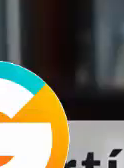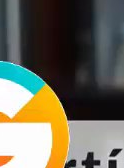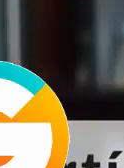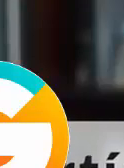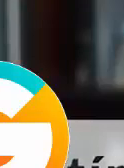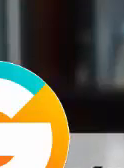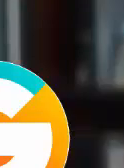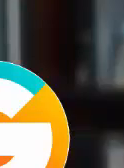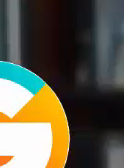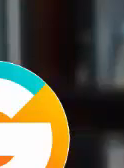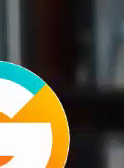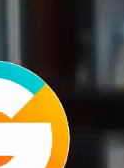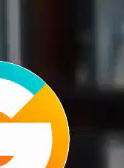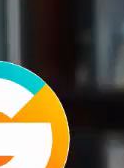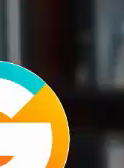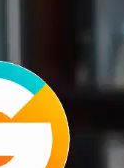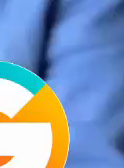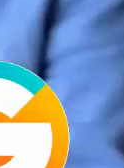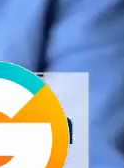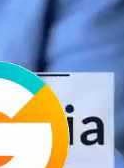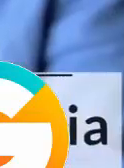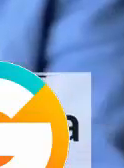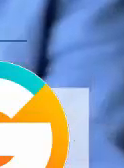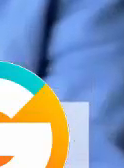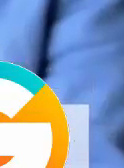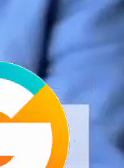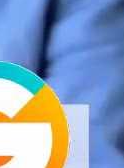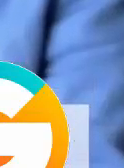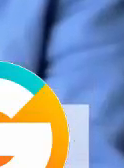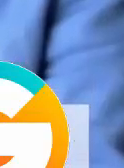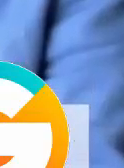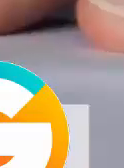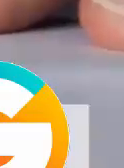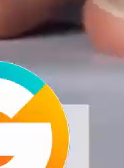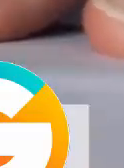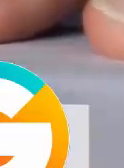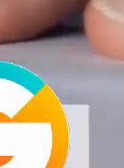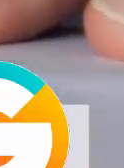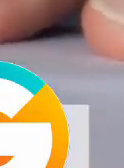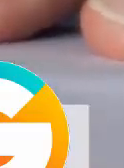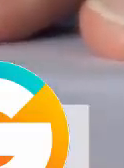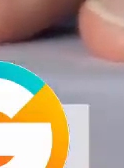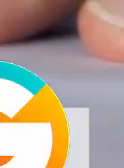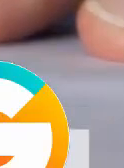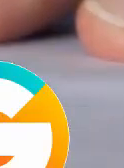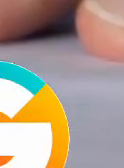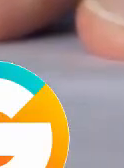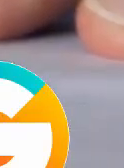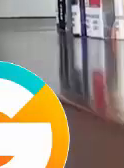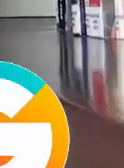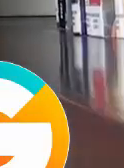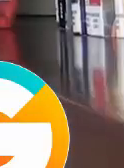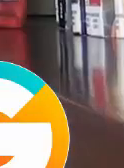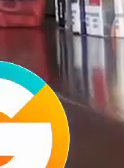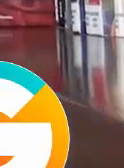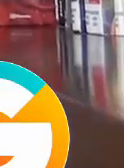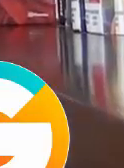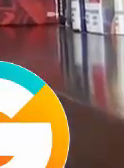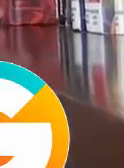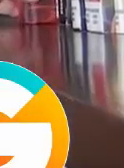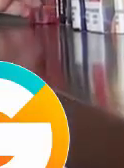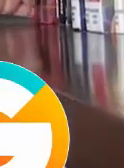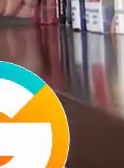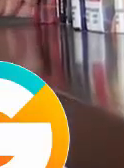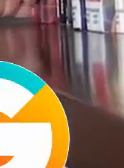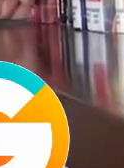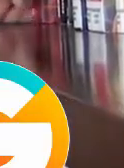la dictadura perfecta, donde este país se regía por los estados de ánimo del Tlatoani en turno. Ya no queremos